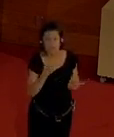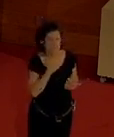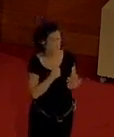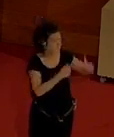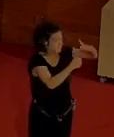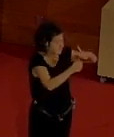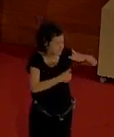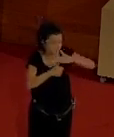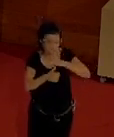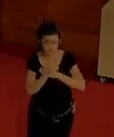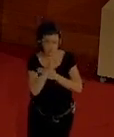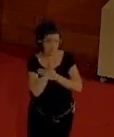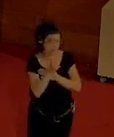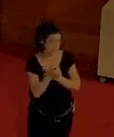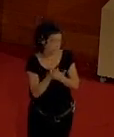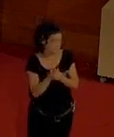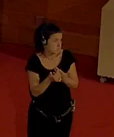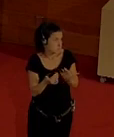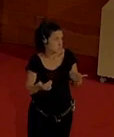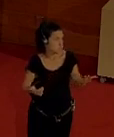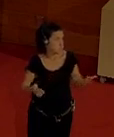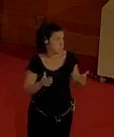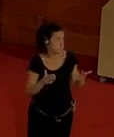nadie pero tenemos lo que